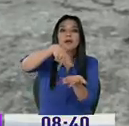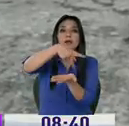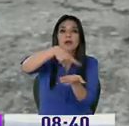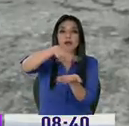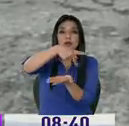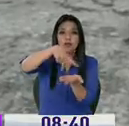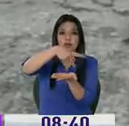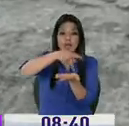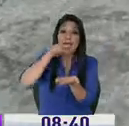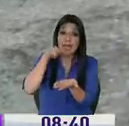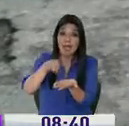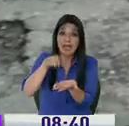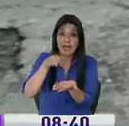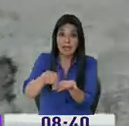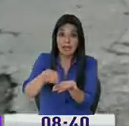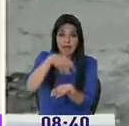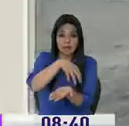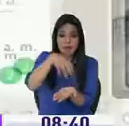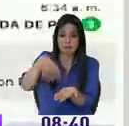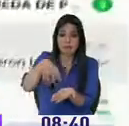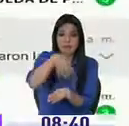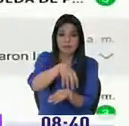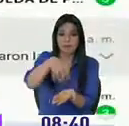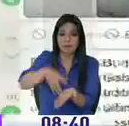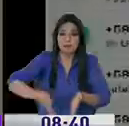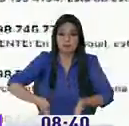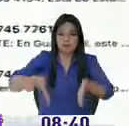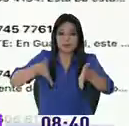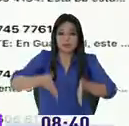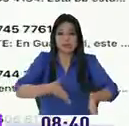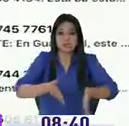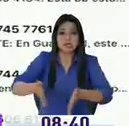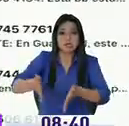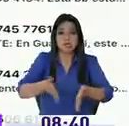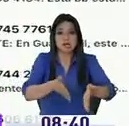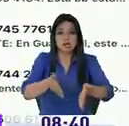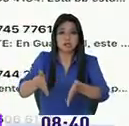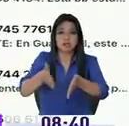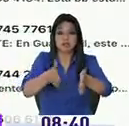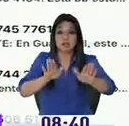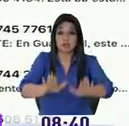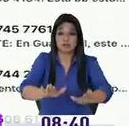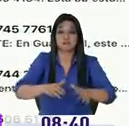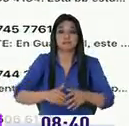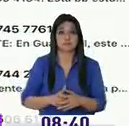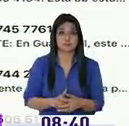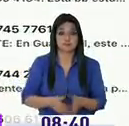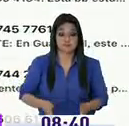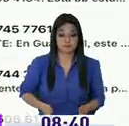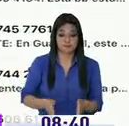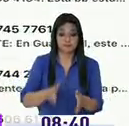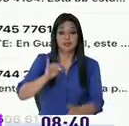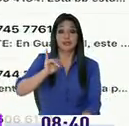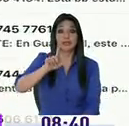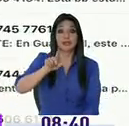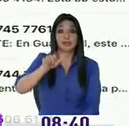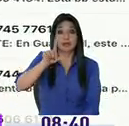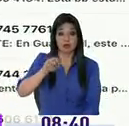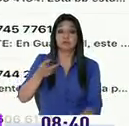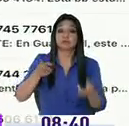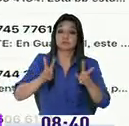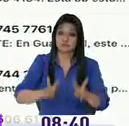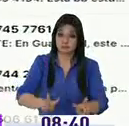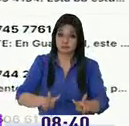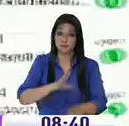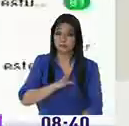tal. En la parroquia está llena de huecos, en todas las calles. Alangací es grande, ¿eh? La Vila lo pertenece a Alangací, por